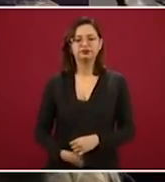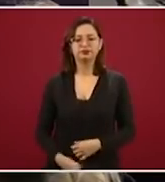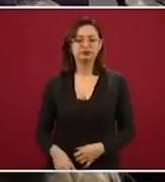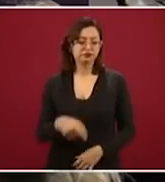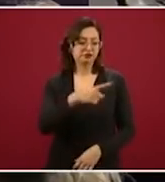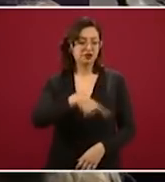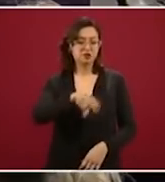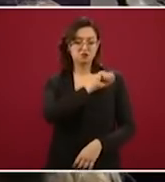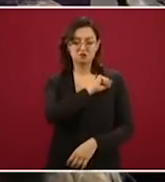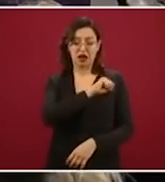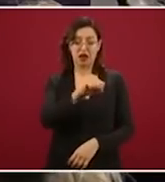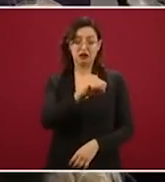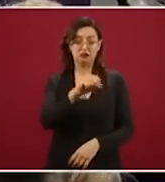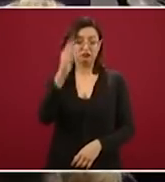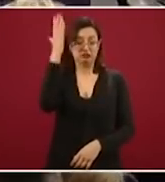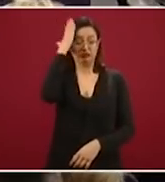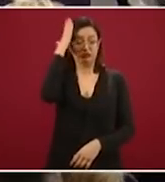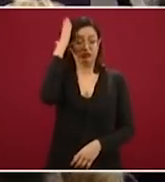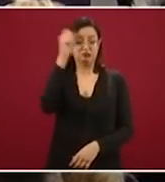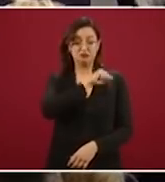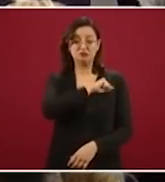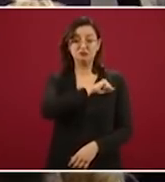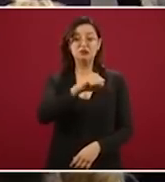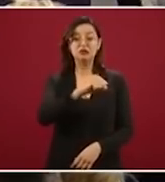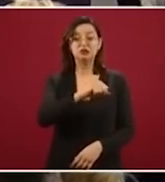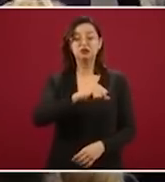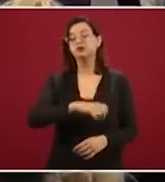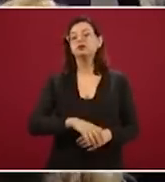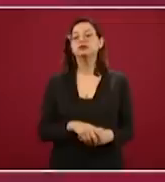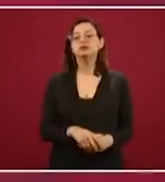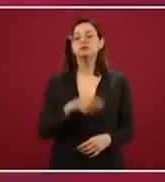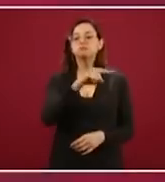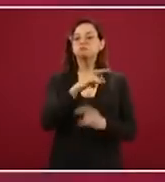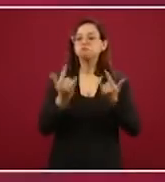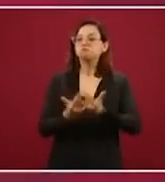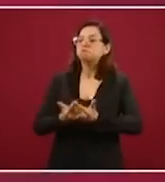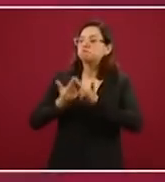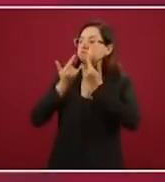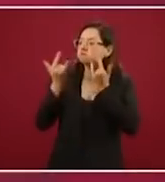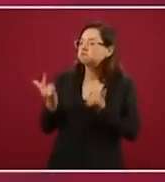sicarios, y dan ahí sus